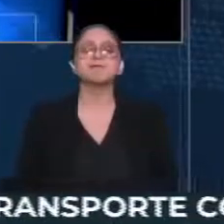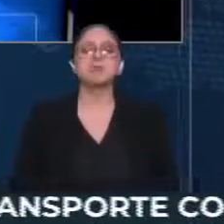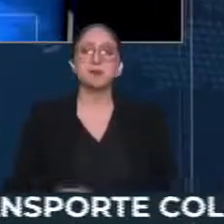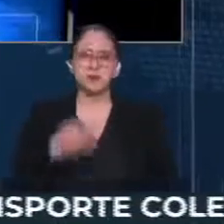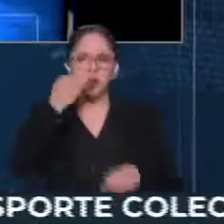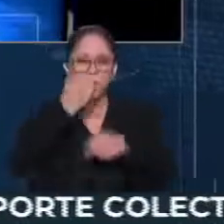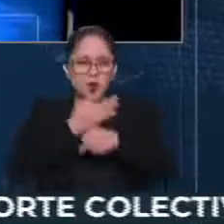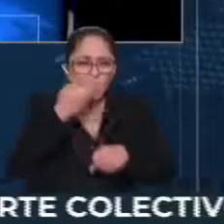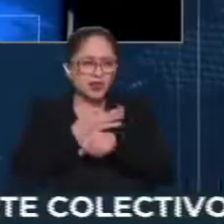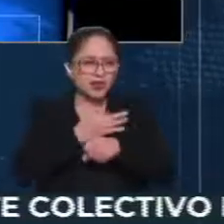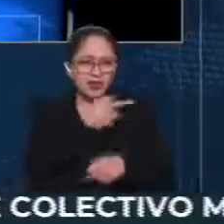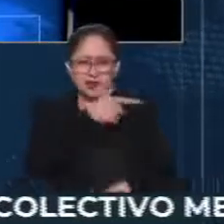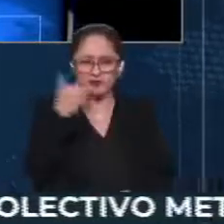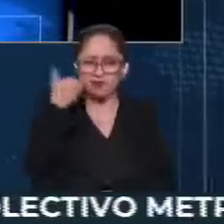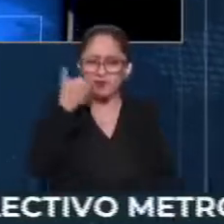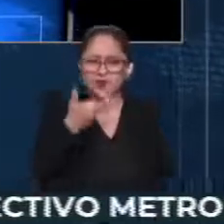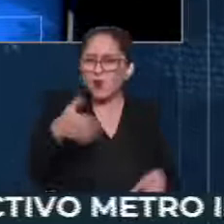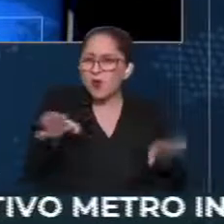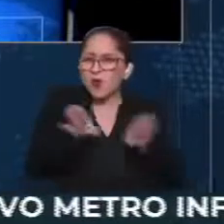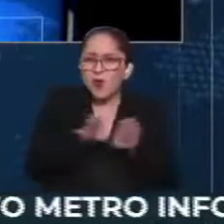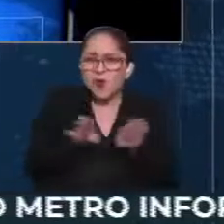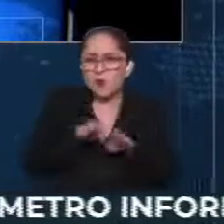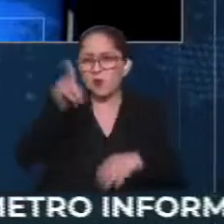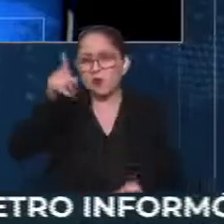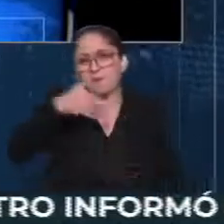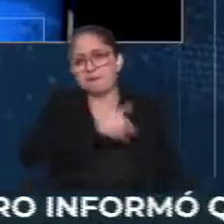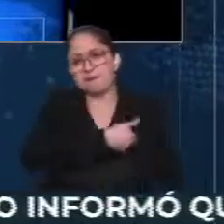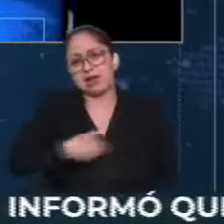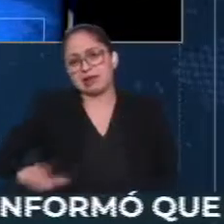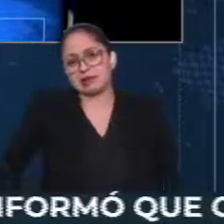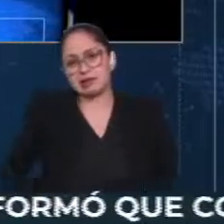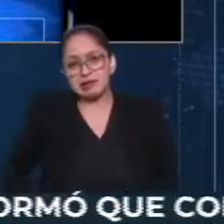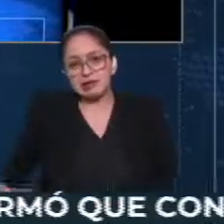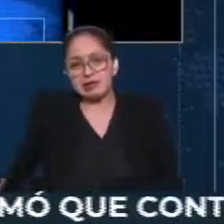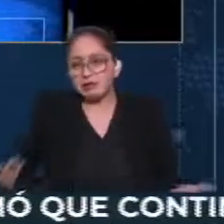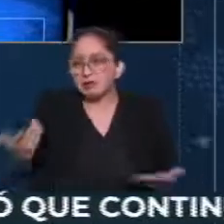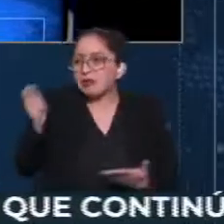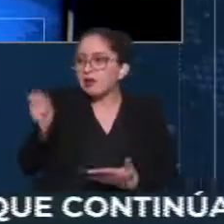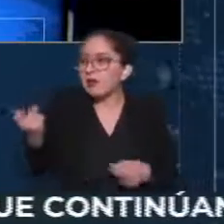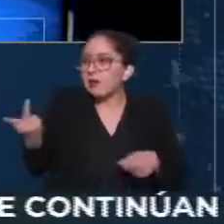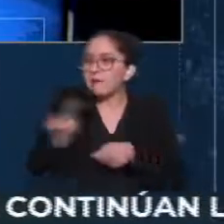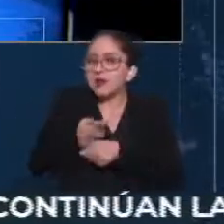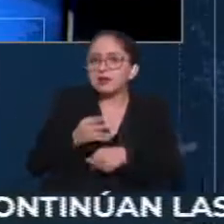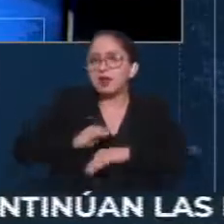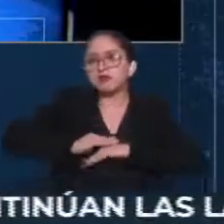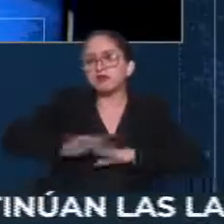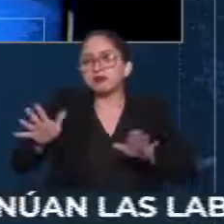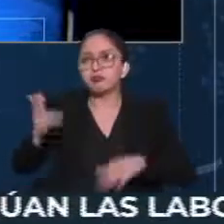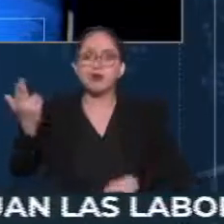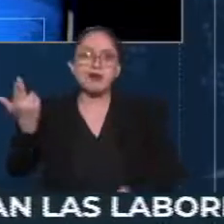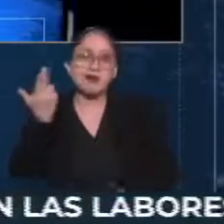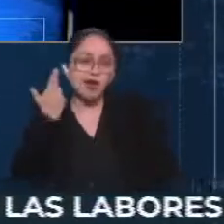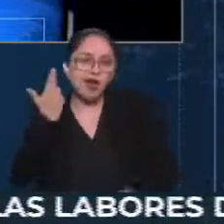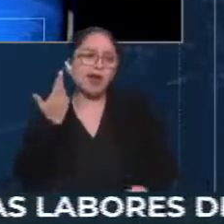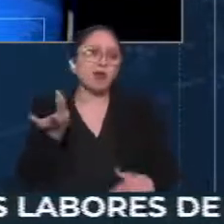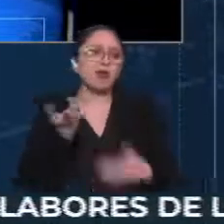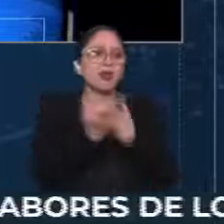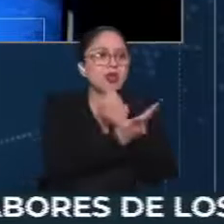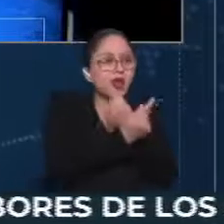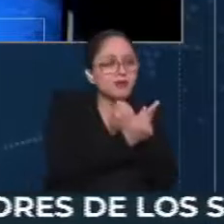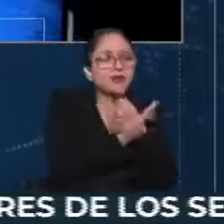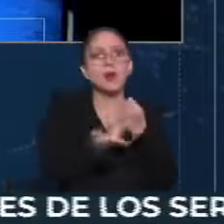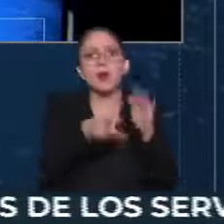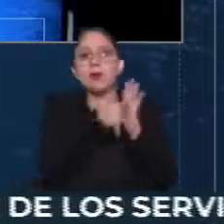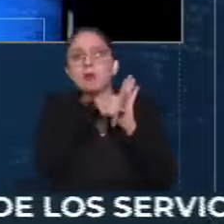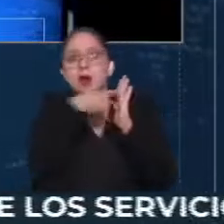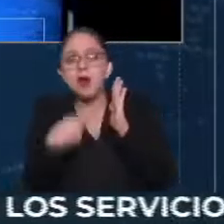este calificativo que hace el presidente de lo que está pasando ahora en los medios de comunicación, no, digamos, no ahora, pero en esta coyuntura